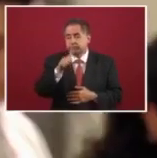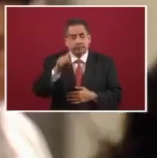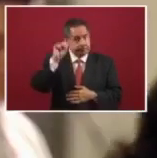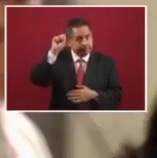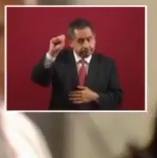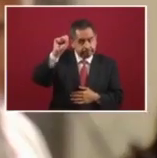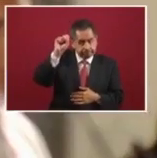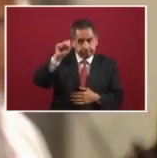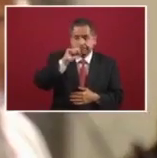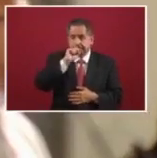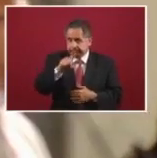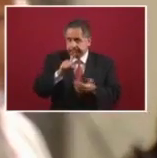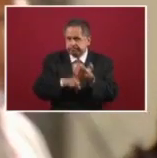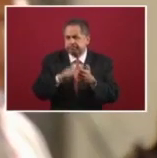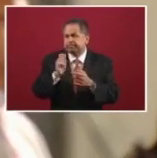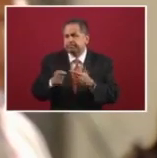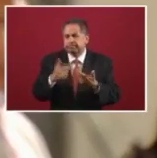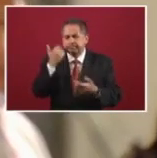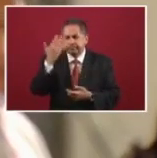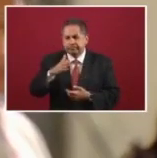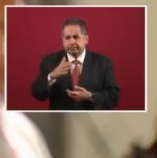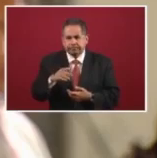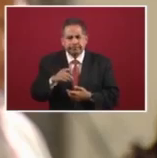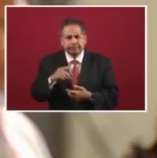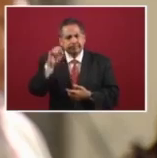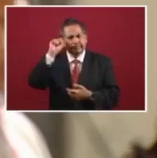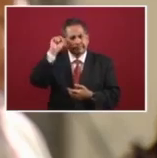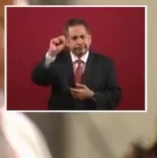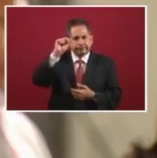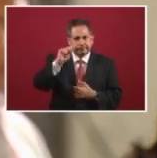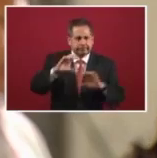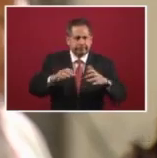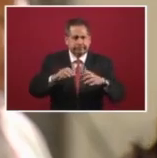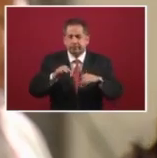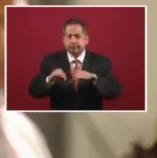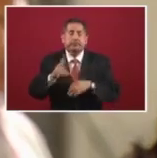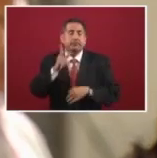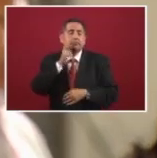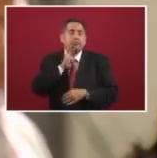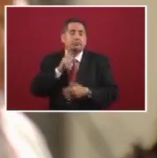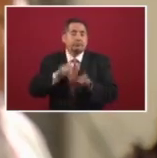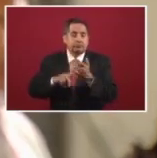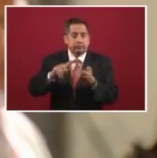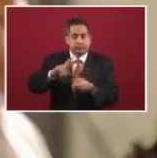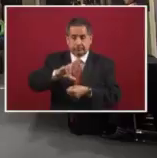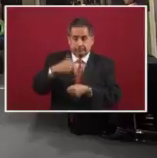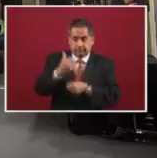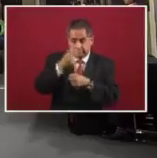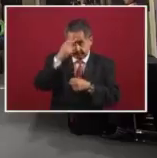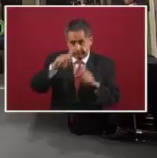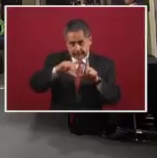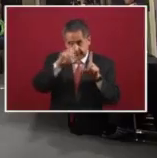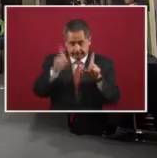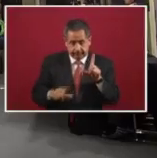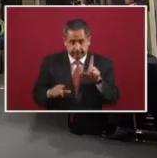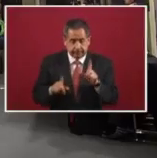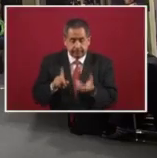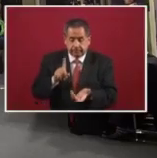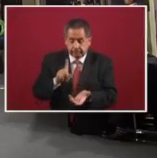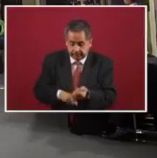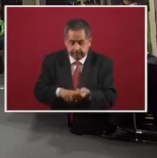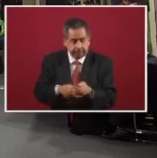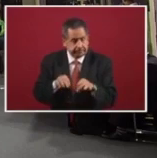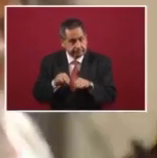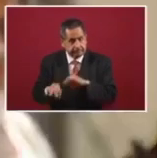si será del Sindicato de Trabajadores Petroleros de la República Mexicana los empleados que